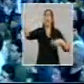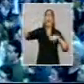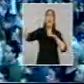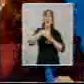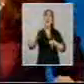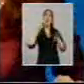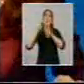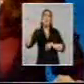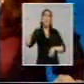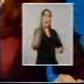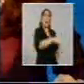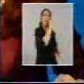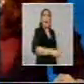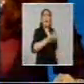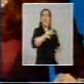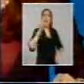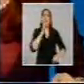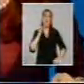campos.